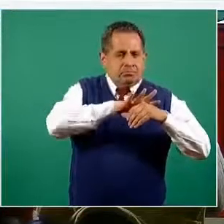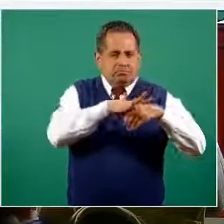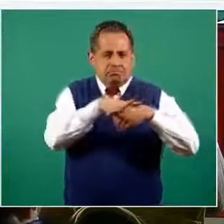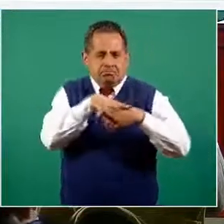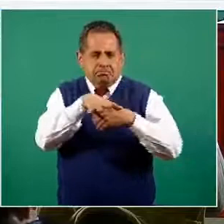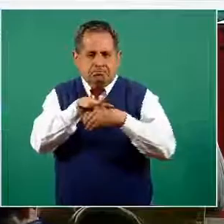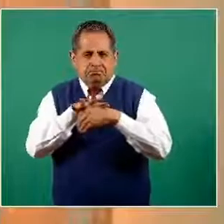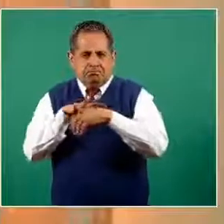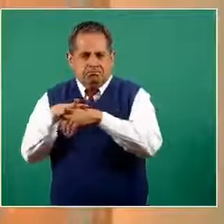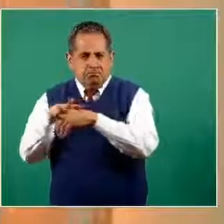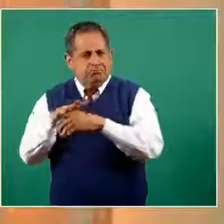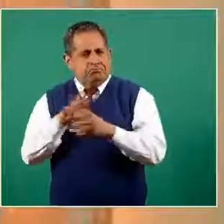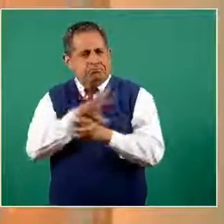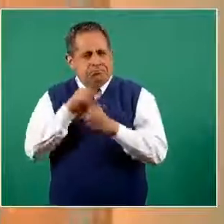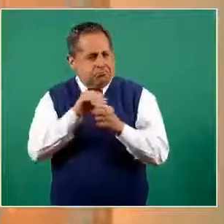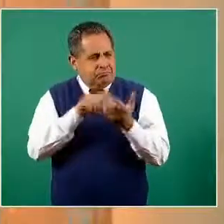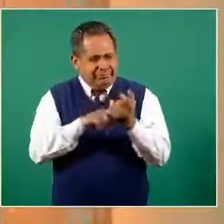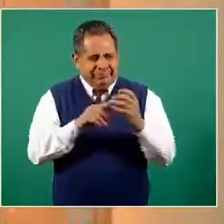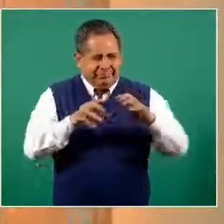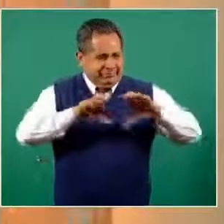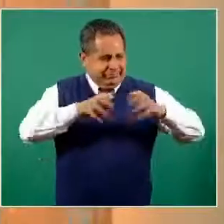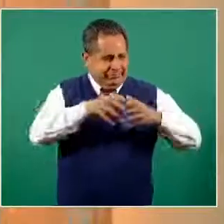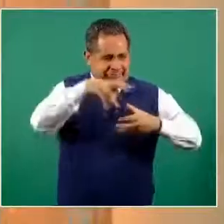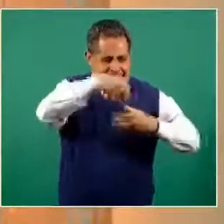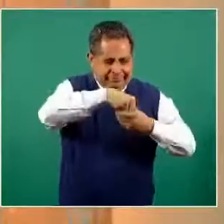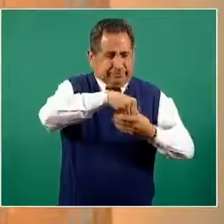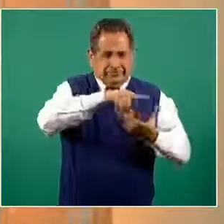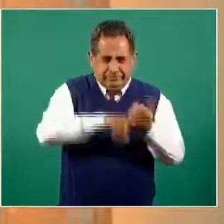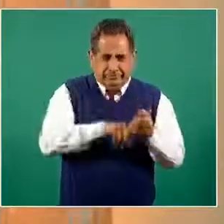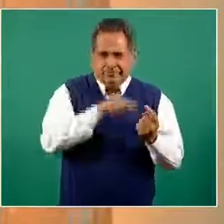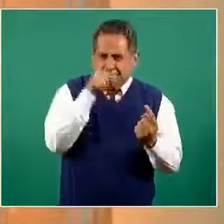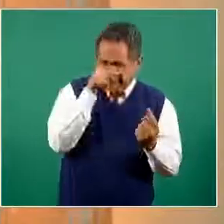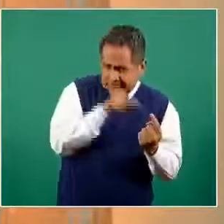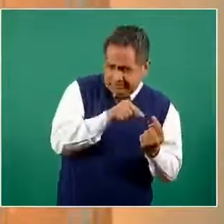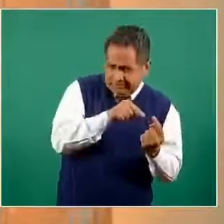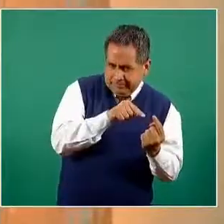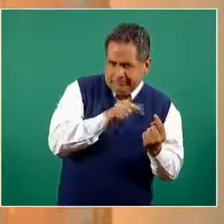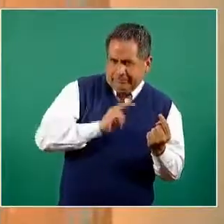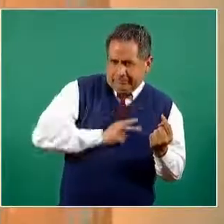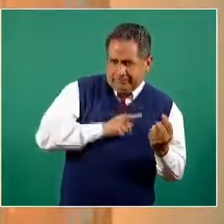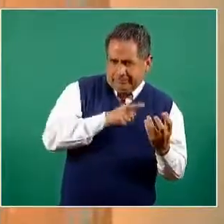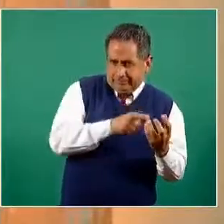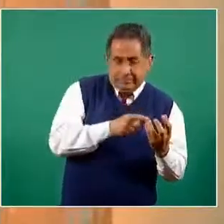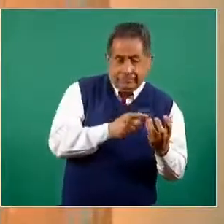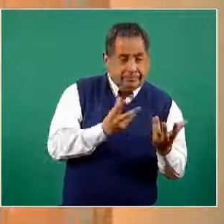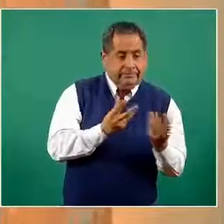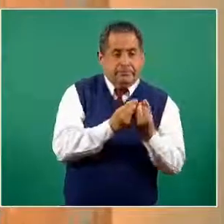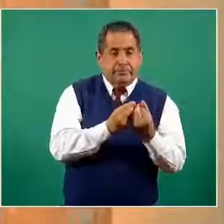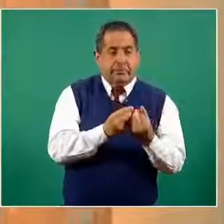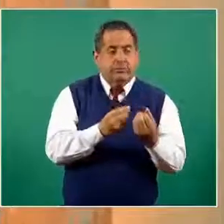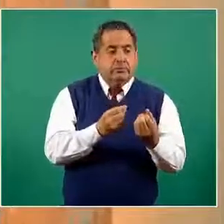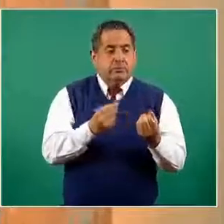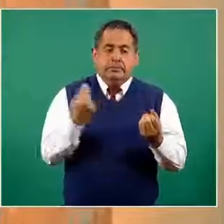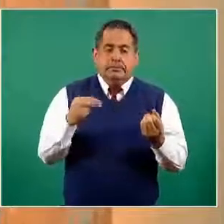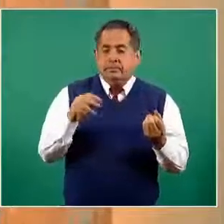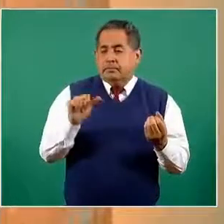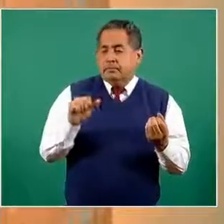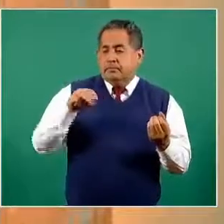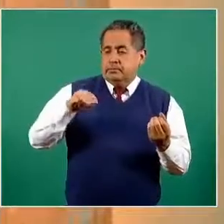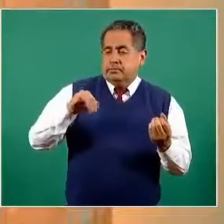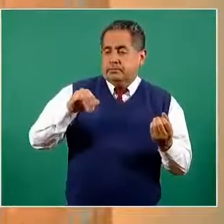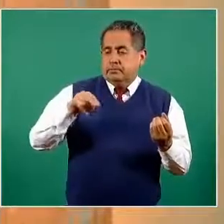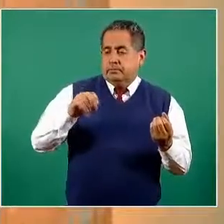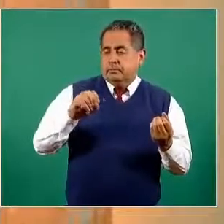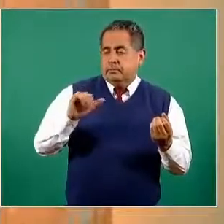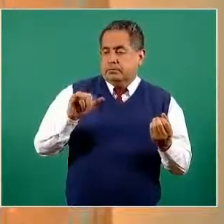virus. Todas estas proteínas que tenemos de este virus están formadas por aminoácidos, por